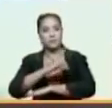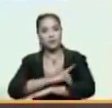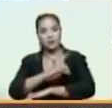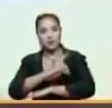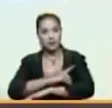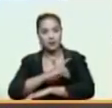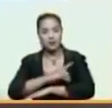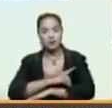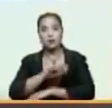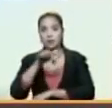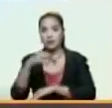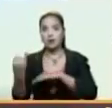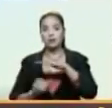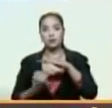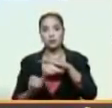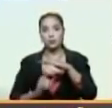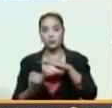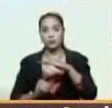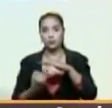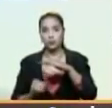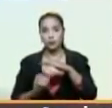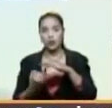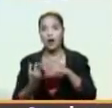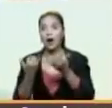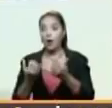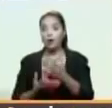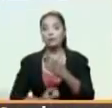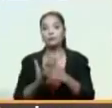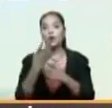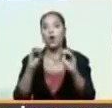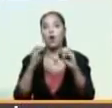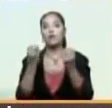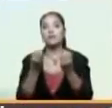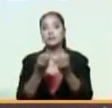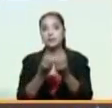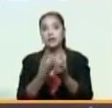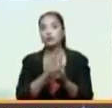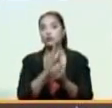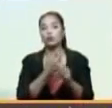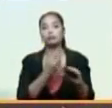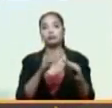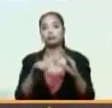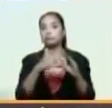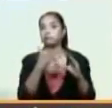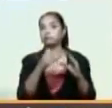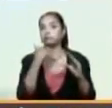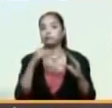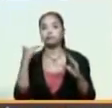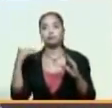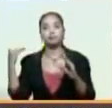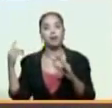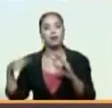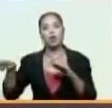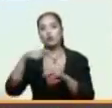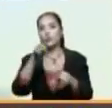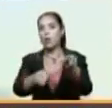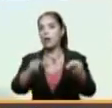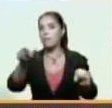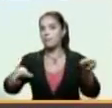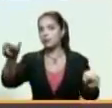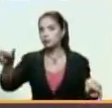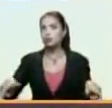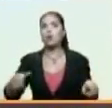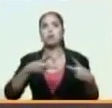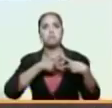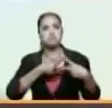de esta institución se va a convertir en una oficina receptora de todos aquellos ciudadanos y ciudadanas de